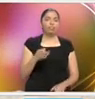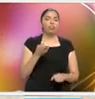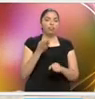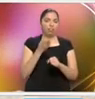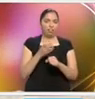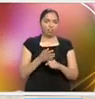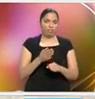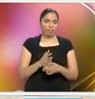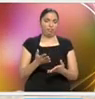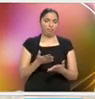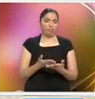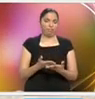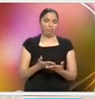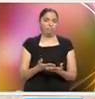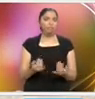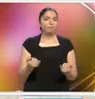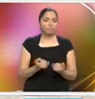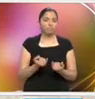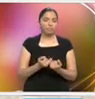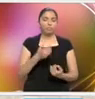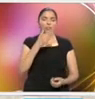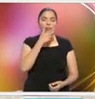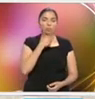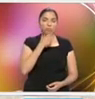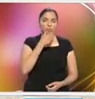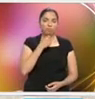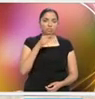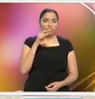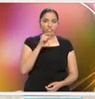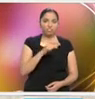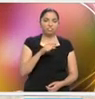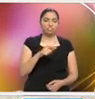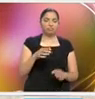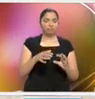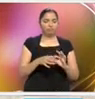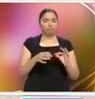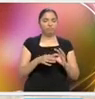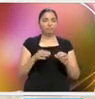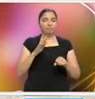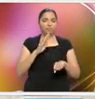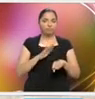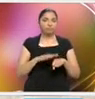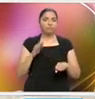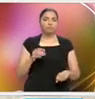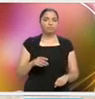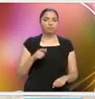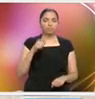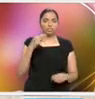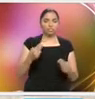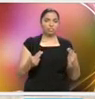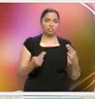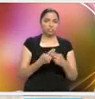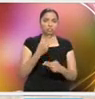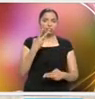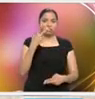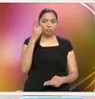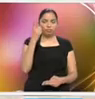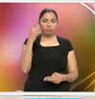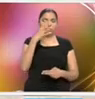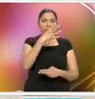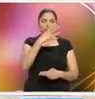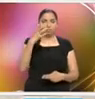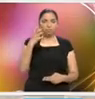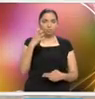poco de curiosidades, de anécdotas de William Shakespeare, haciéndole el honor a nuestro nombre de sección. Él nace en Stratford-on-Avon en